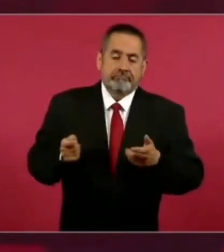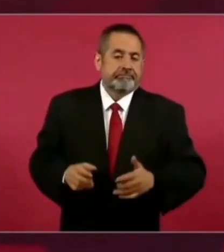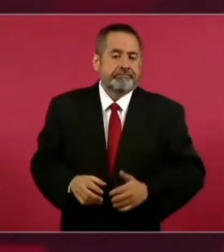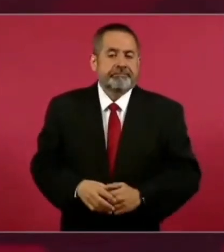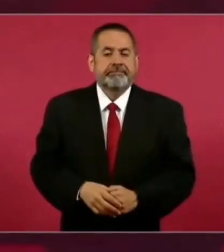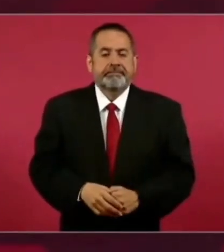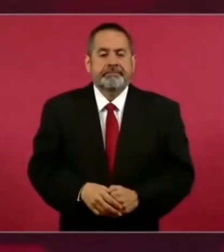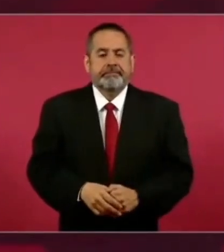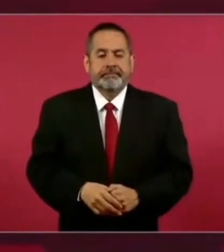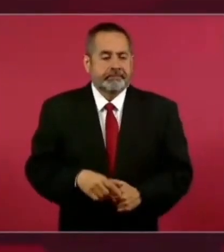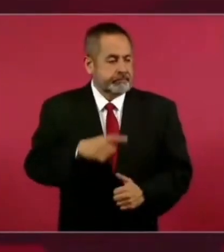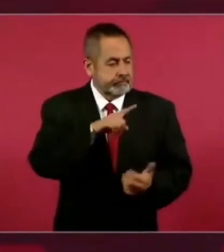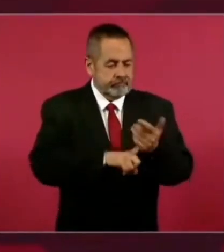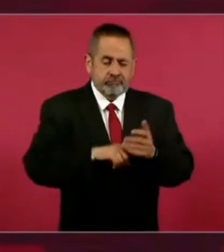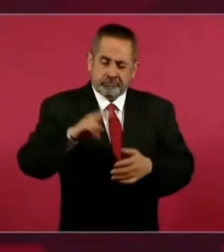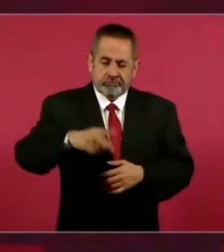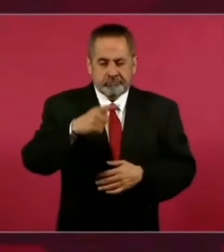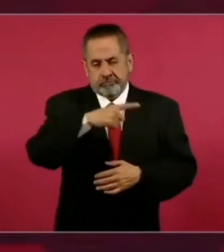eran los jefes.